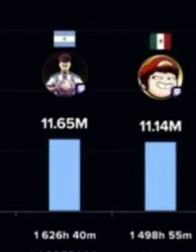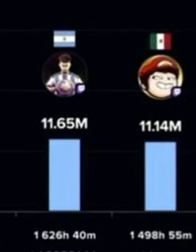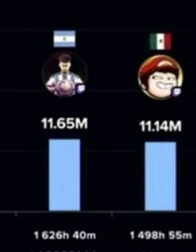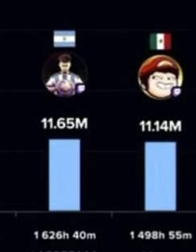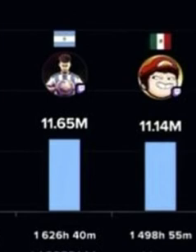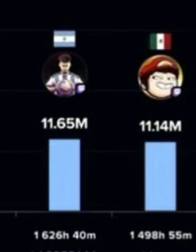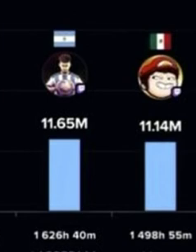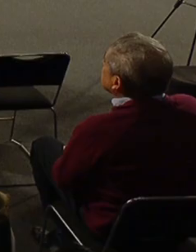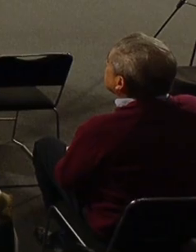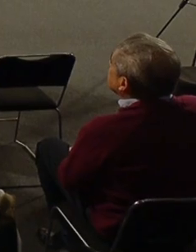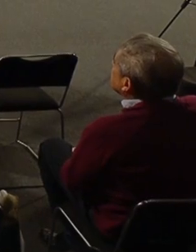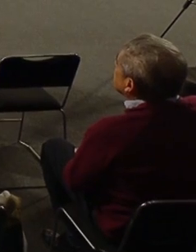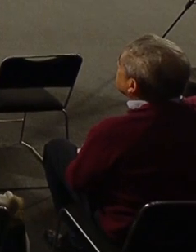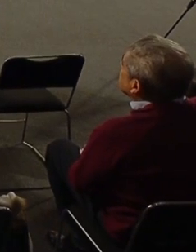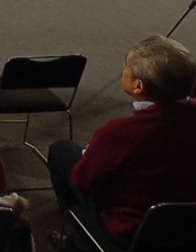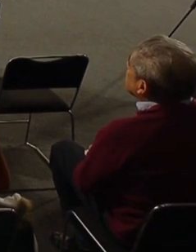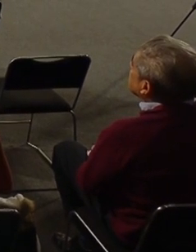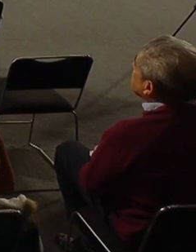y